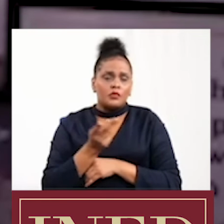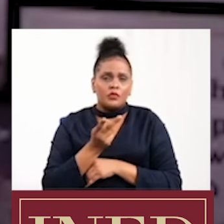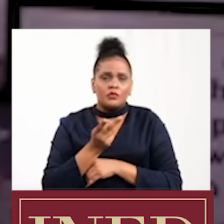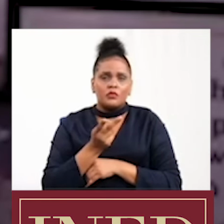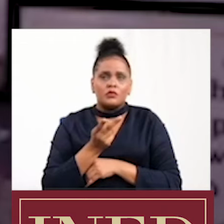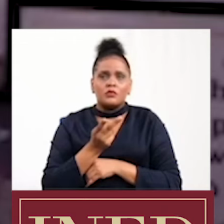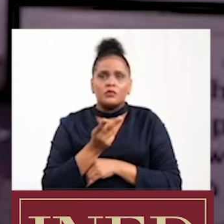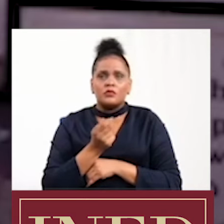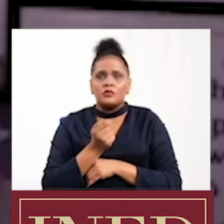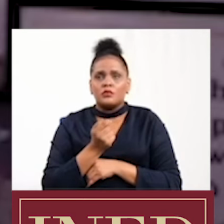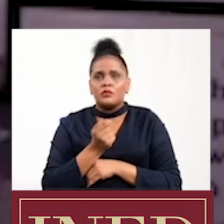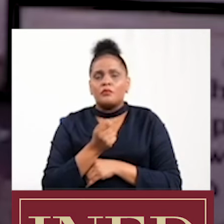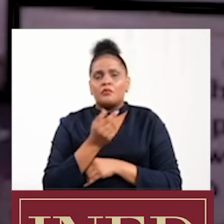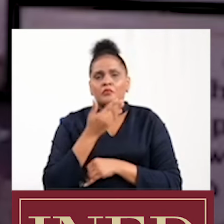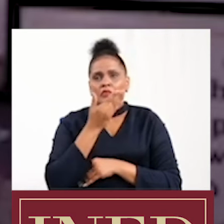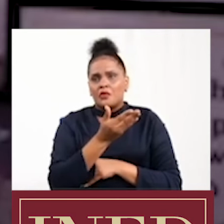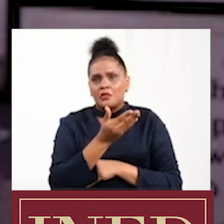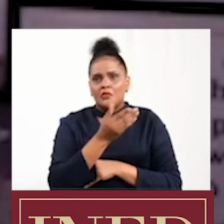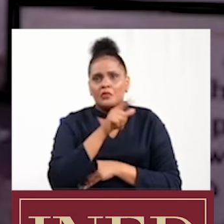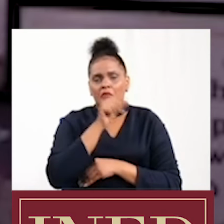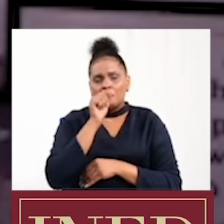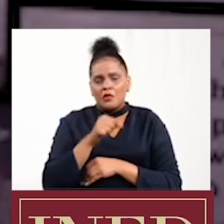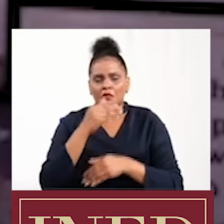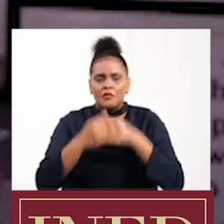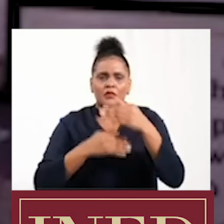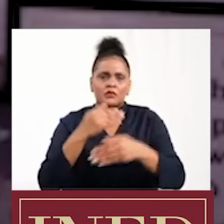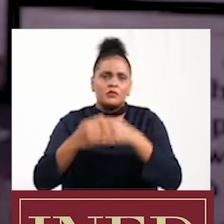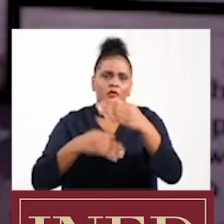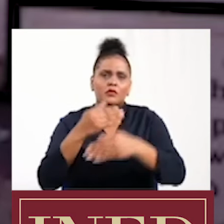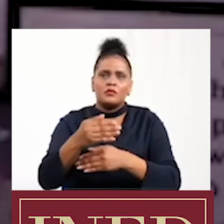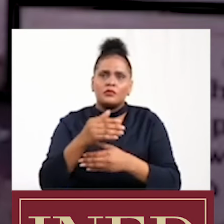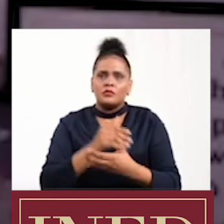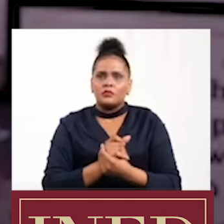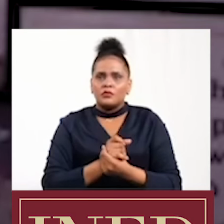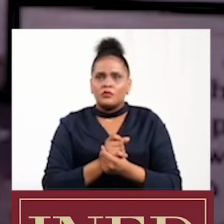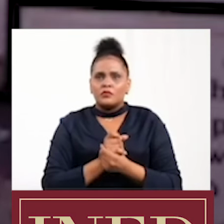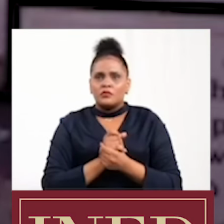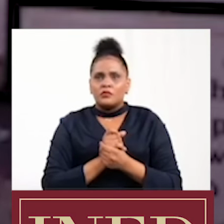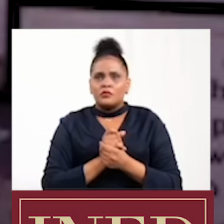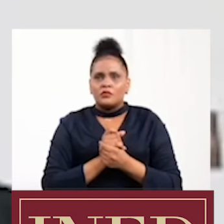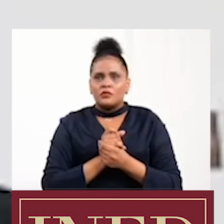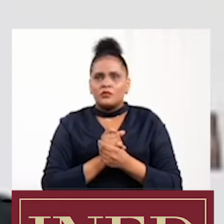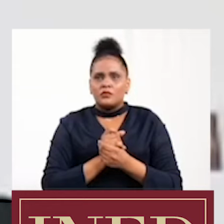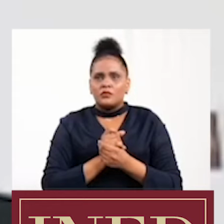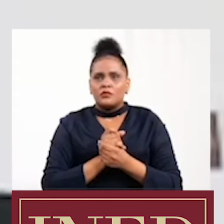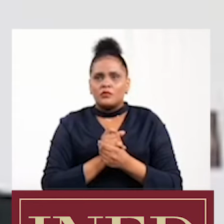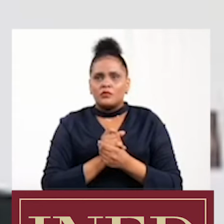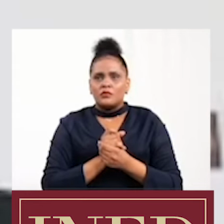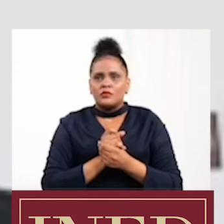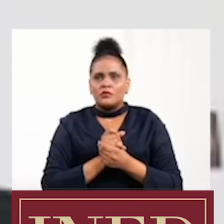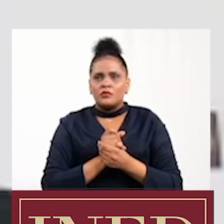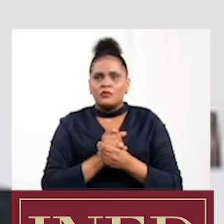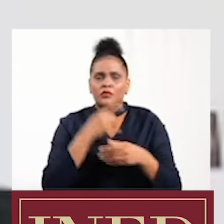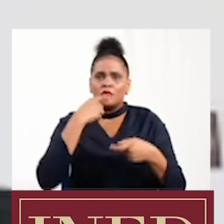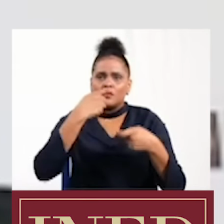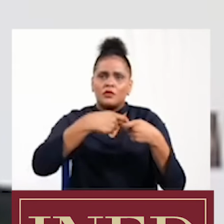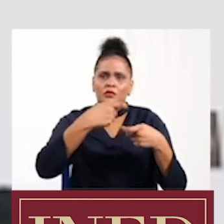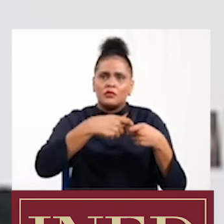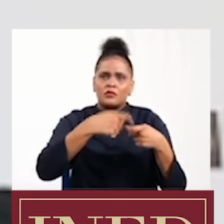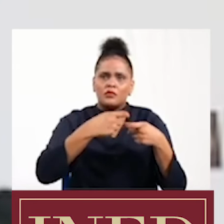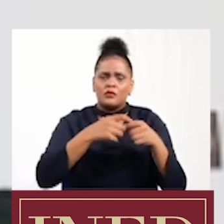qué es lo que estamos pidiendo no y hacia dónde se está avanzando un participante reacciona y dice